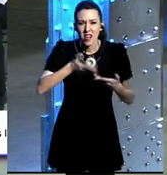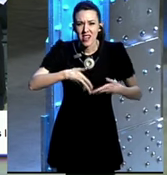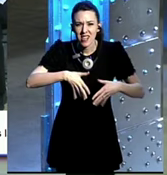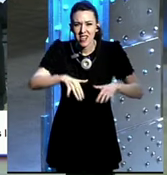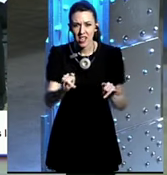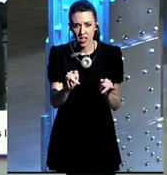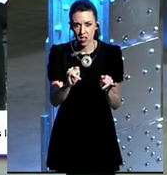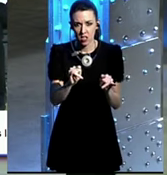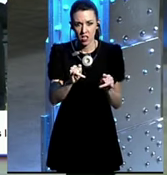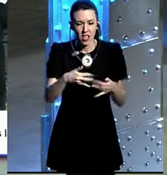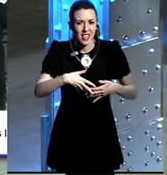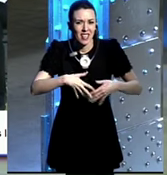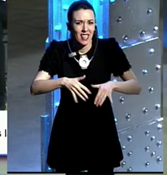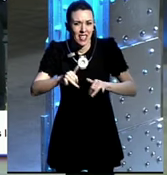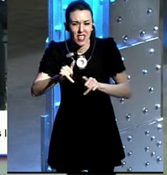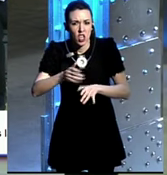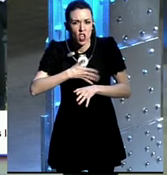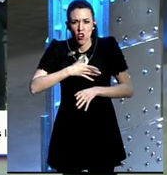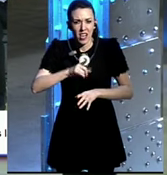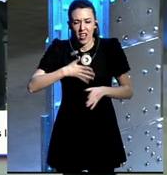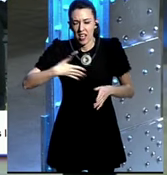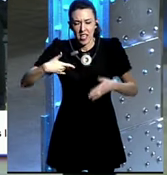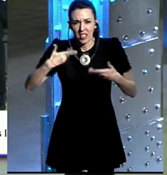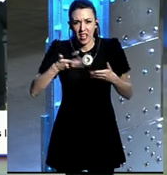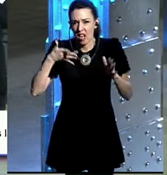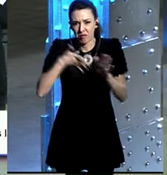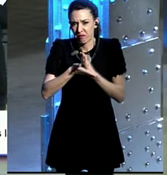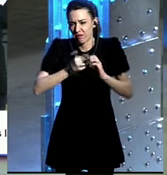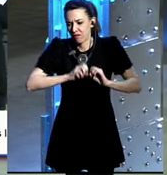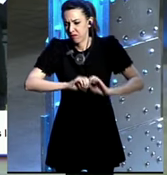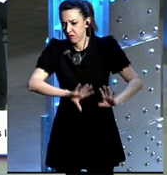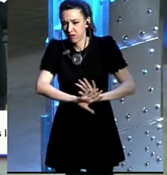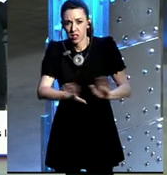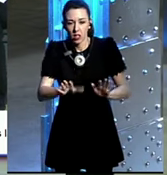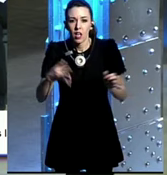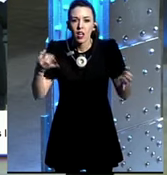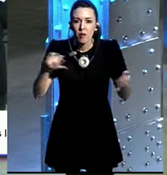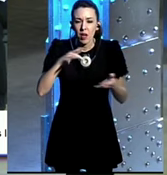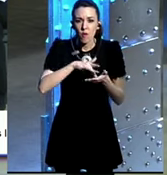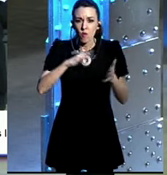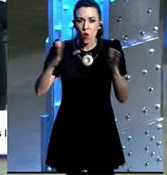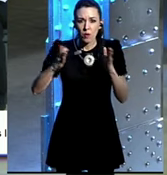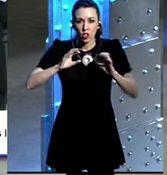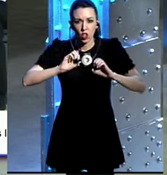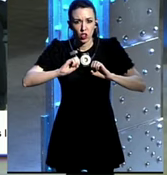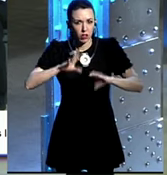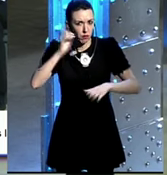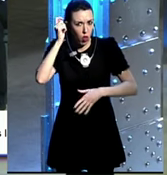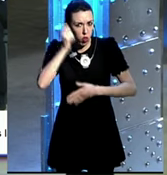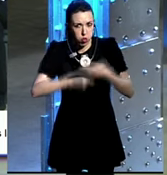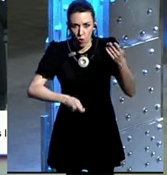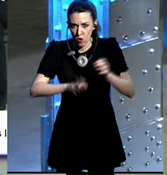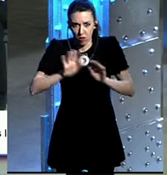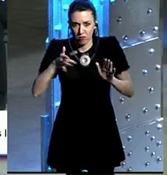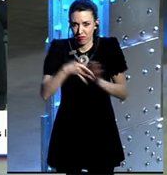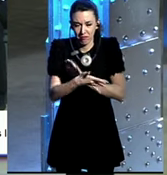quería comer, no quería hacer, que quería ya de abandonarse totalmente. Es decir, ¿qué ocurre en esos momentos de abandono radical?